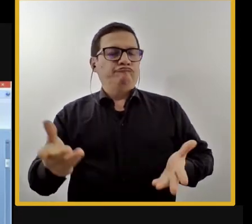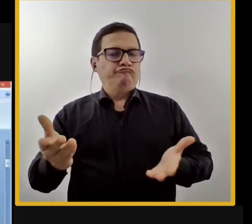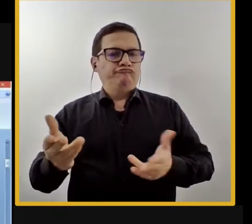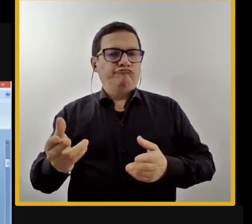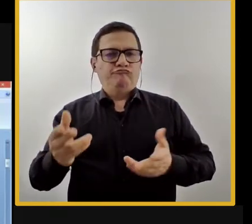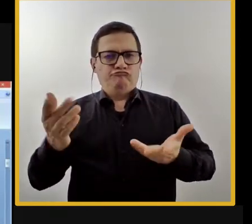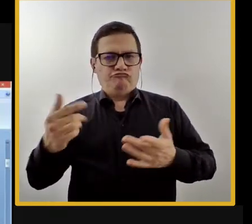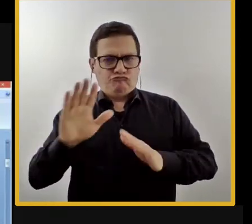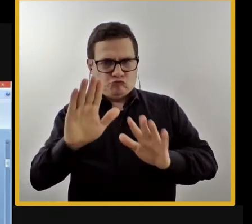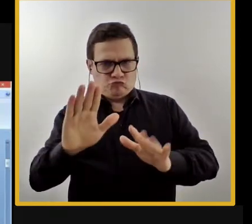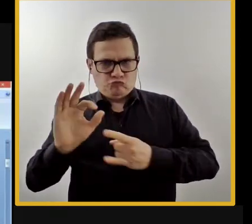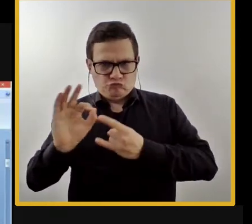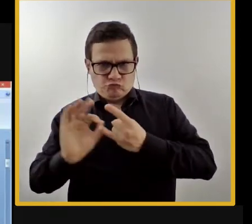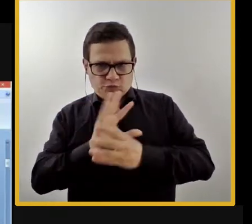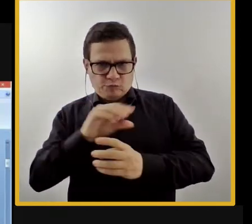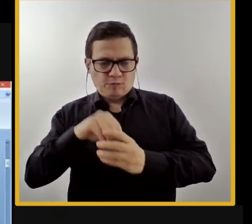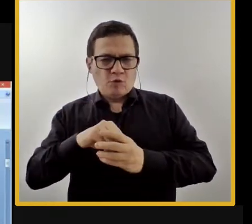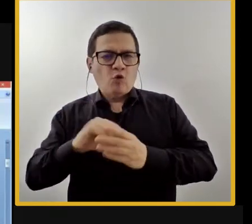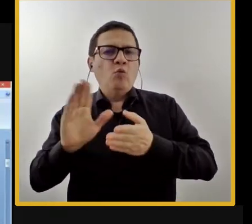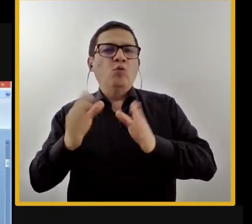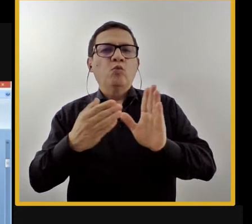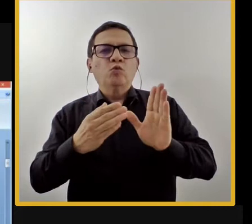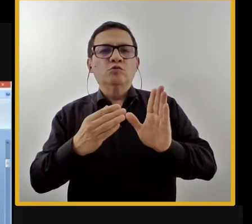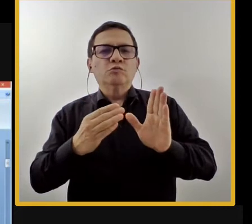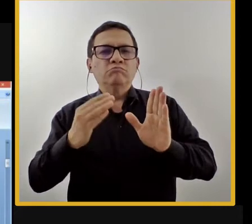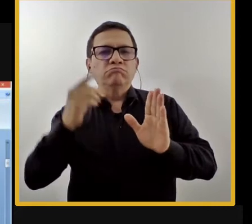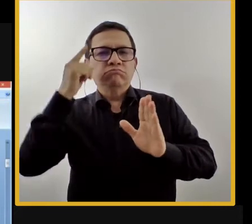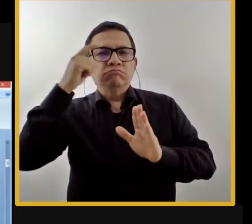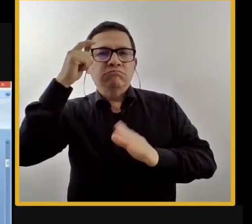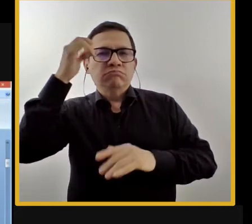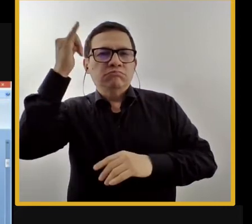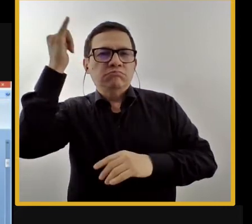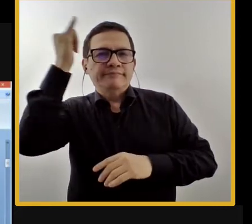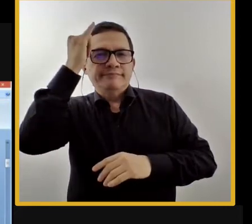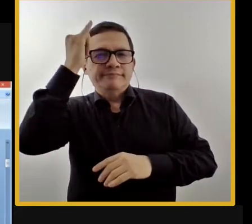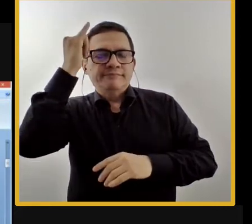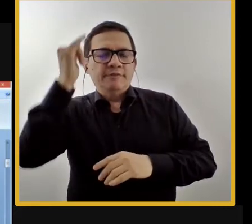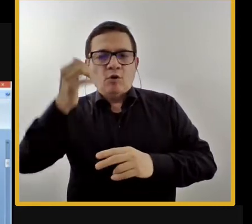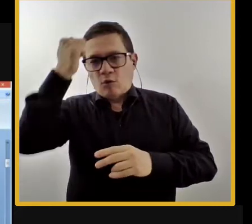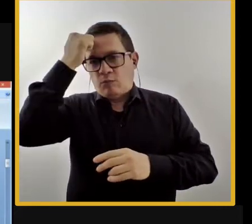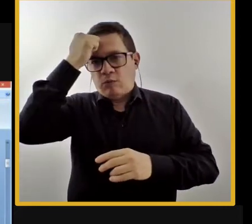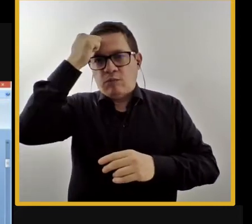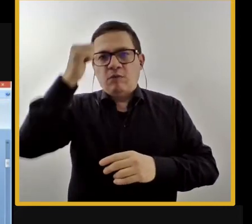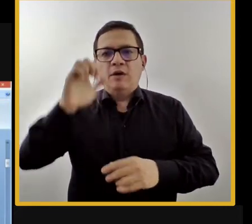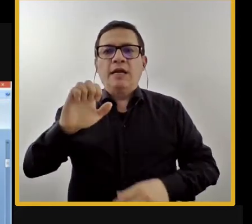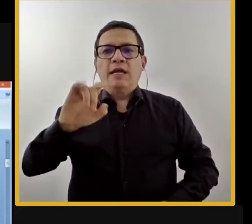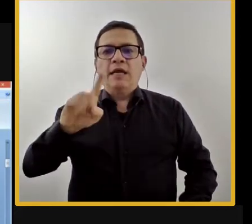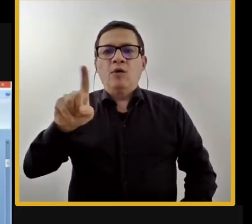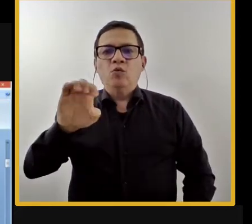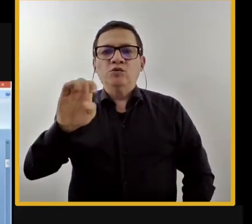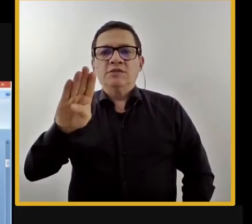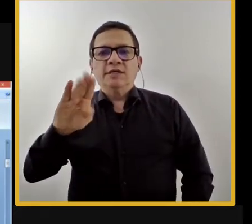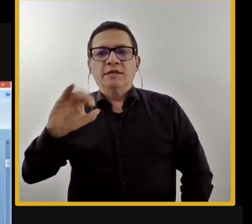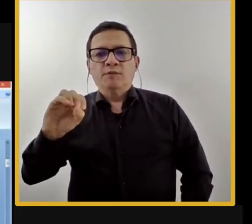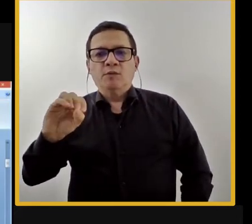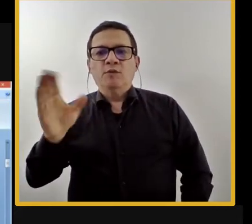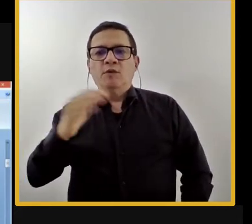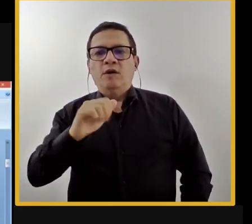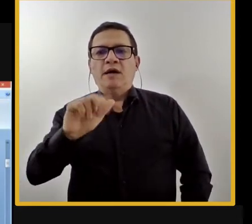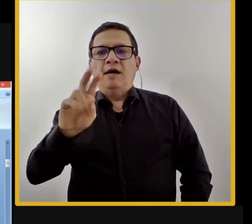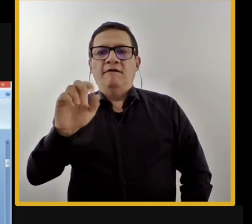de la UNAT, del curso de epistemología, yo soy Eusebio Avendaño, soy maestro de la UNAT y quiero compartir